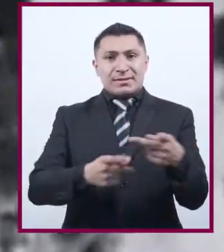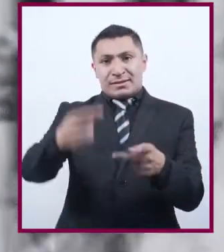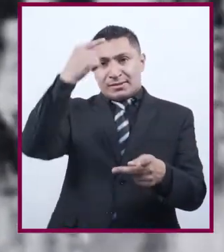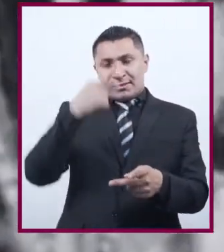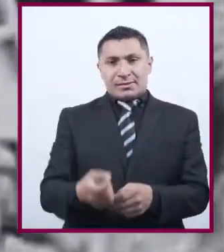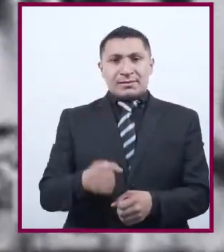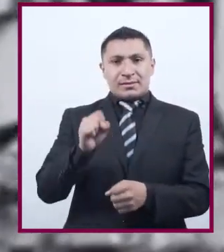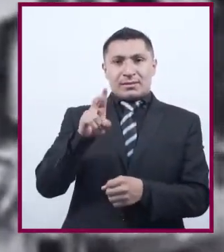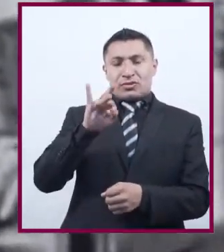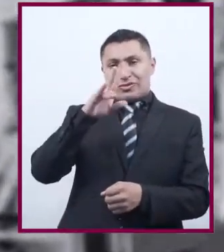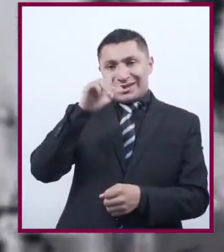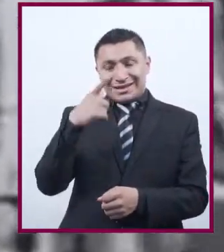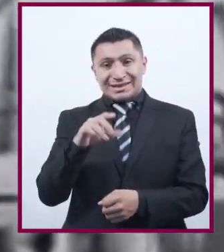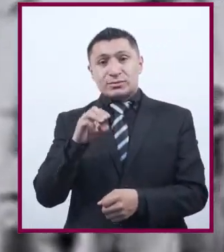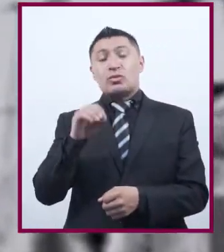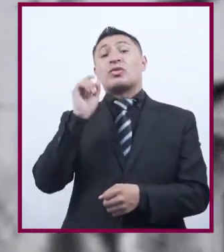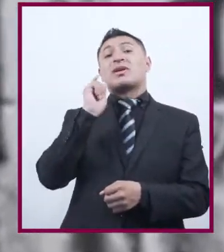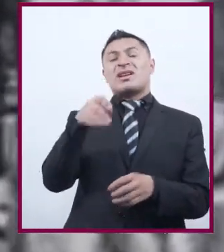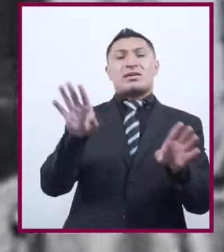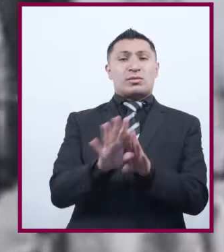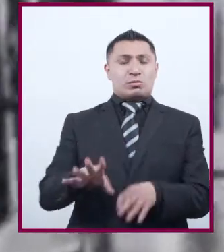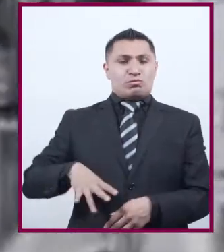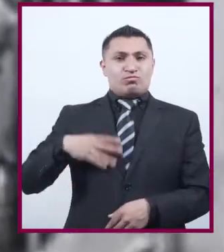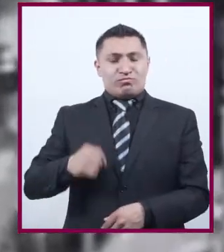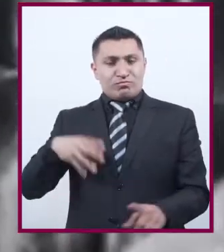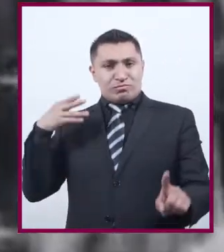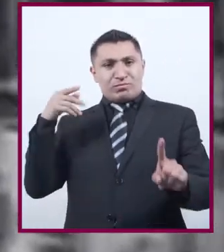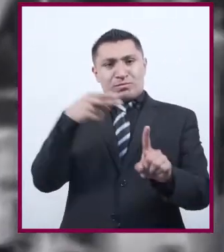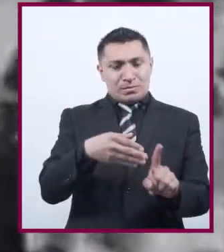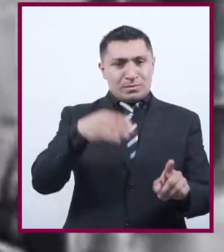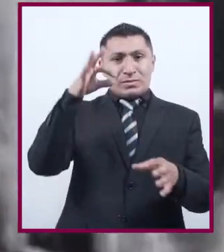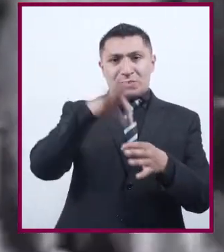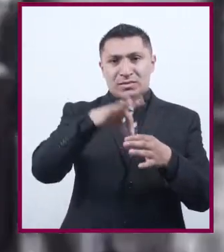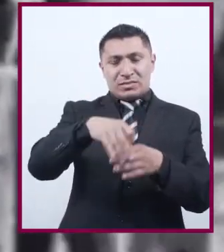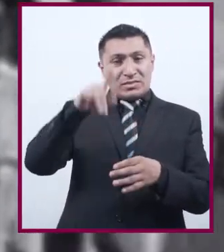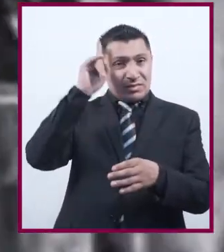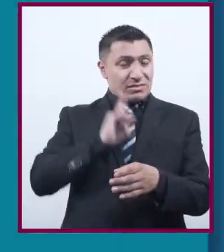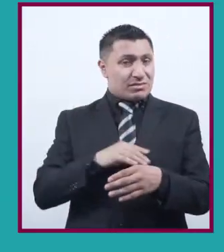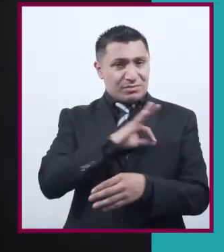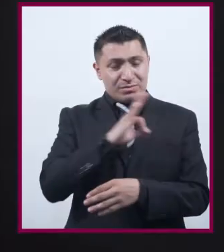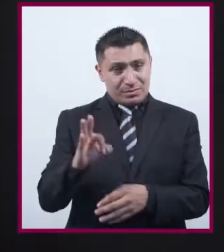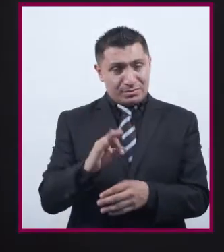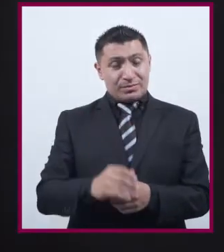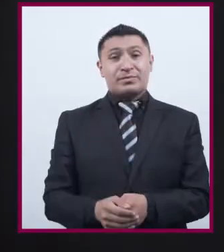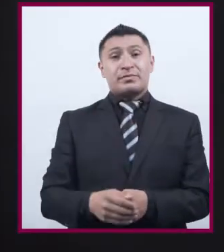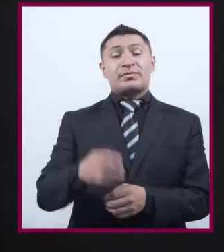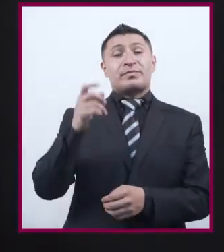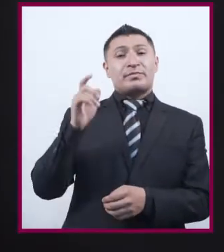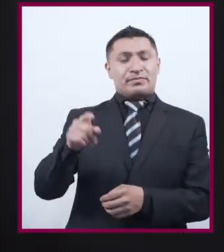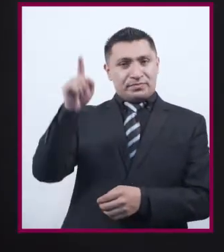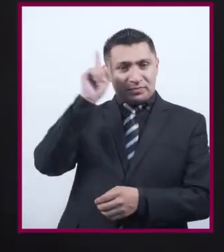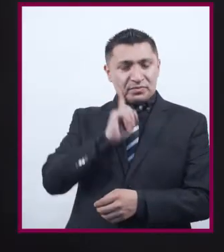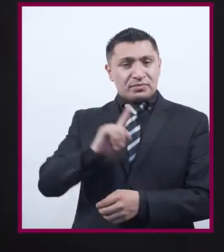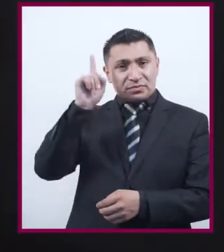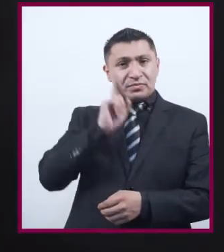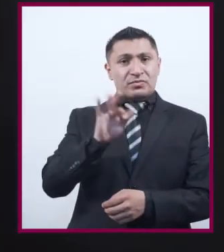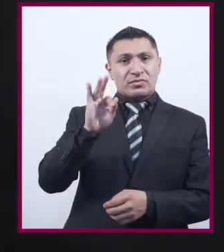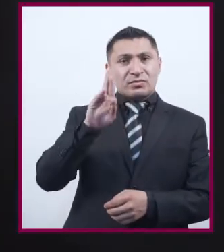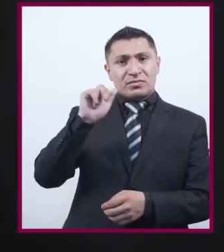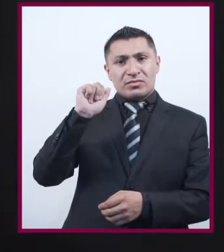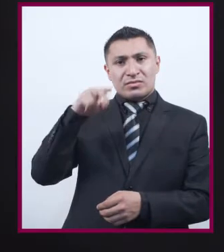el sufragismo, es decir, para luchar por el voto femenino. Al respecto, la